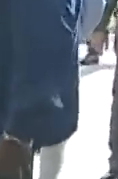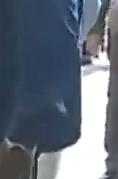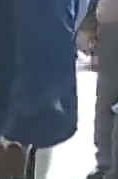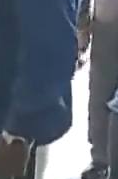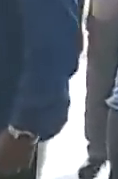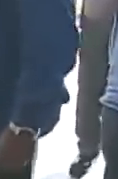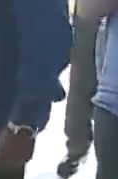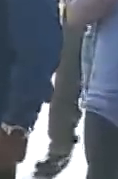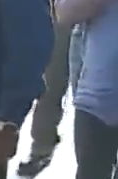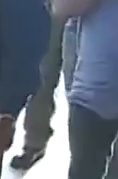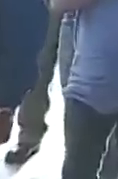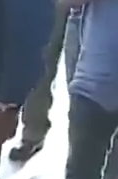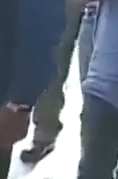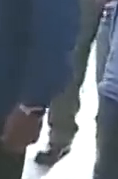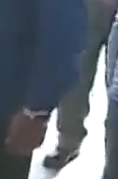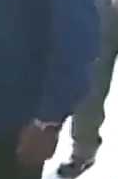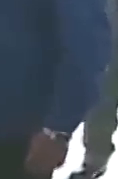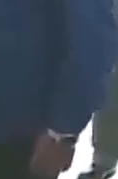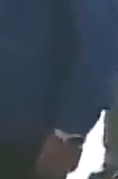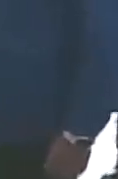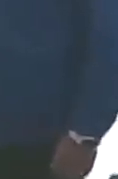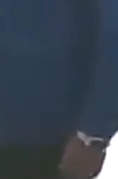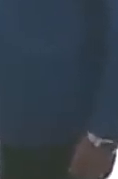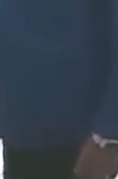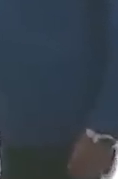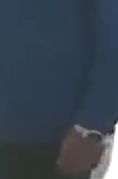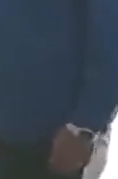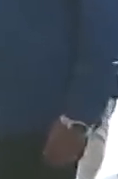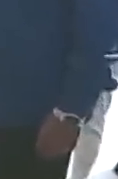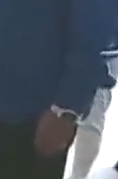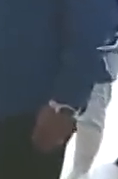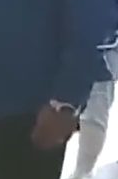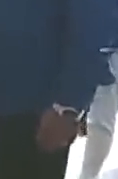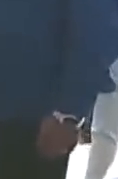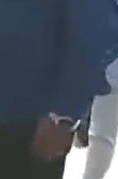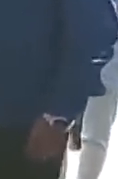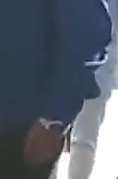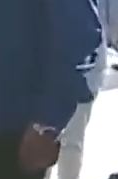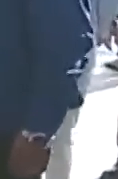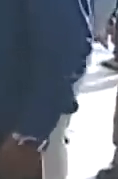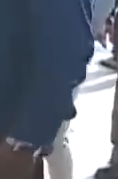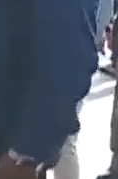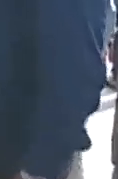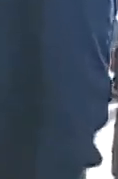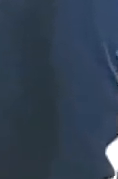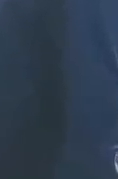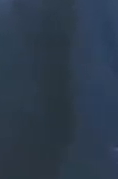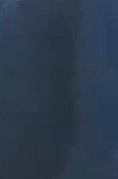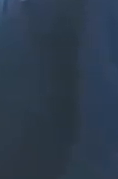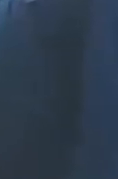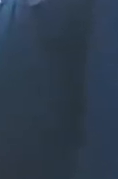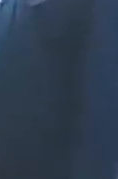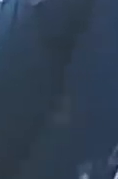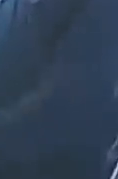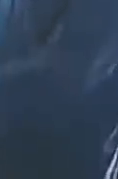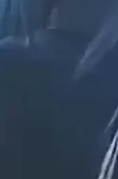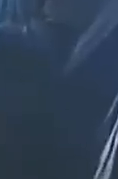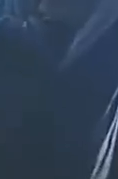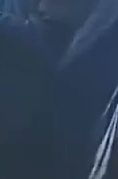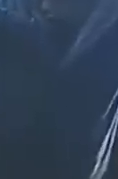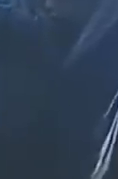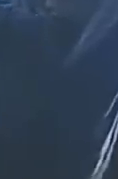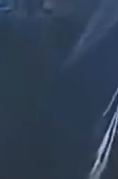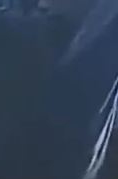Sí, muchísimas gracias por el contacto que establecemos a esta hora desde la planta Goodyear de Venezuela, ubicada en